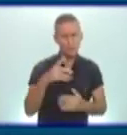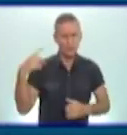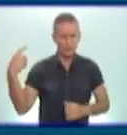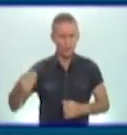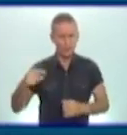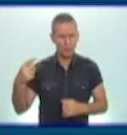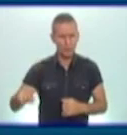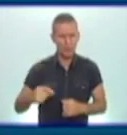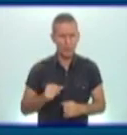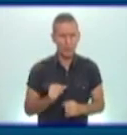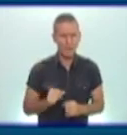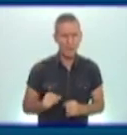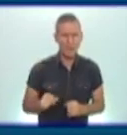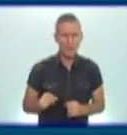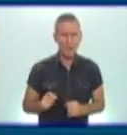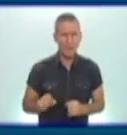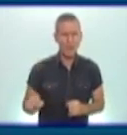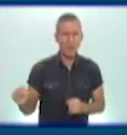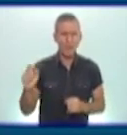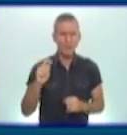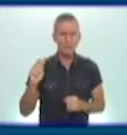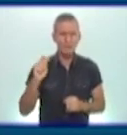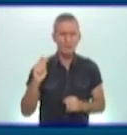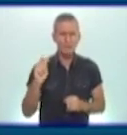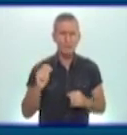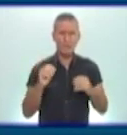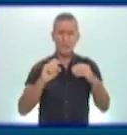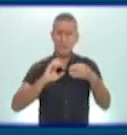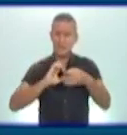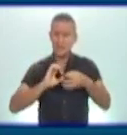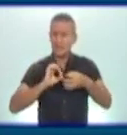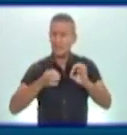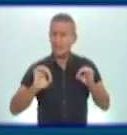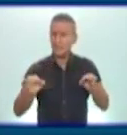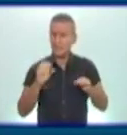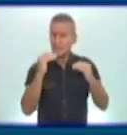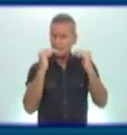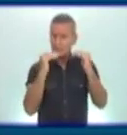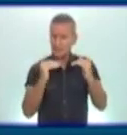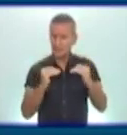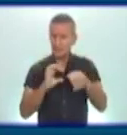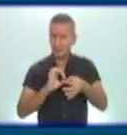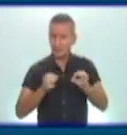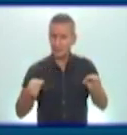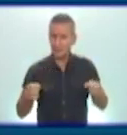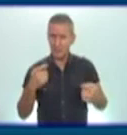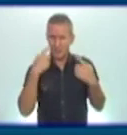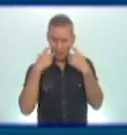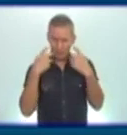ejercitando el sustantivo, categoría gramatical de mucha importancia en la oración.